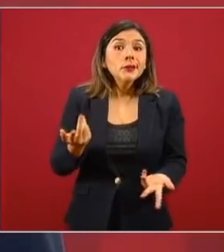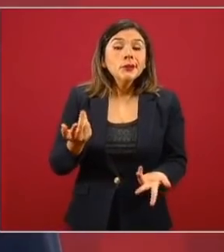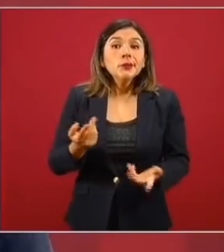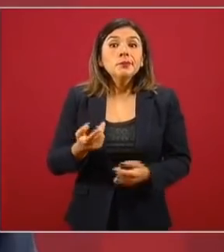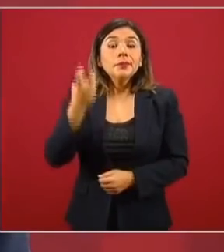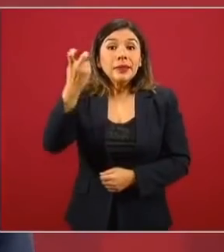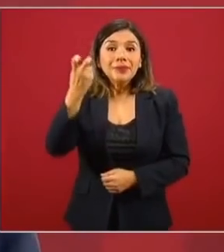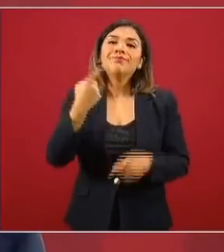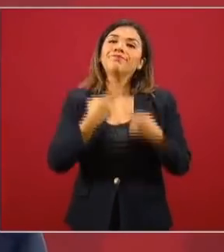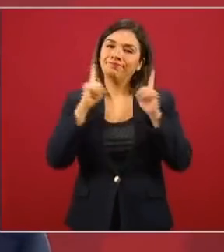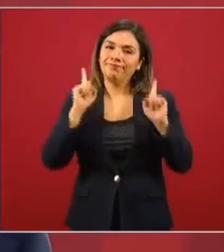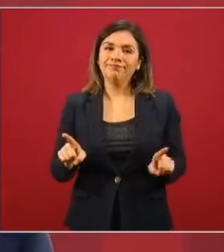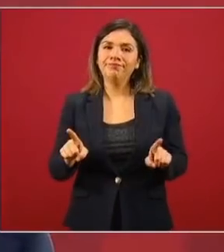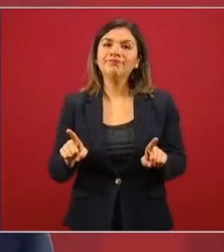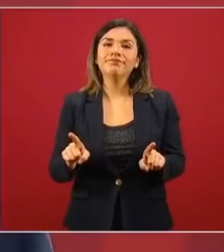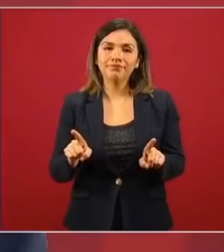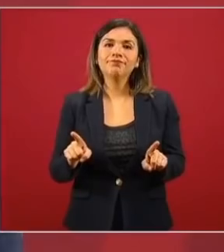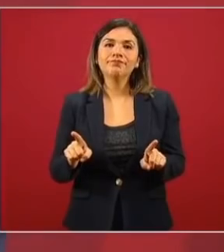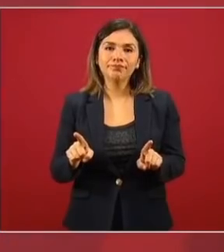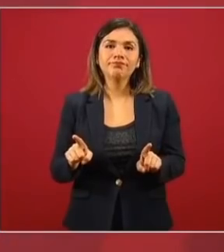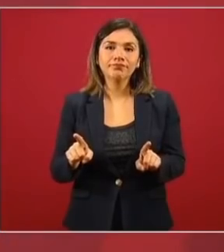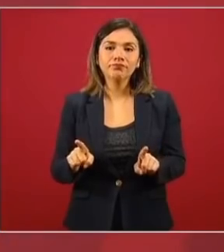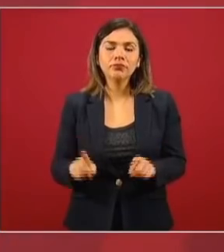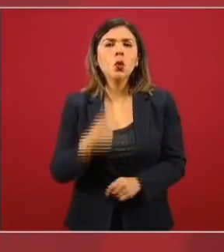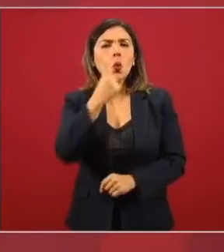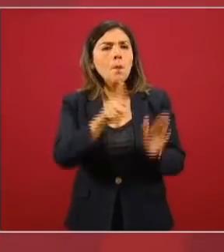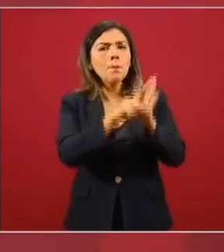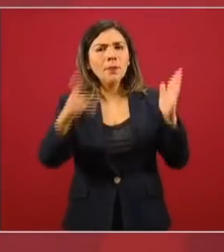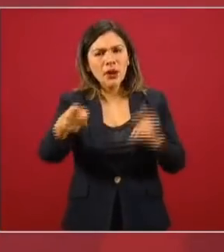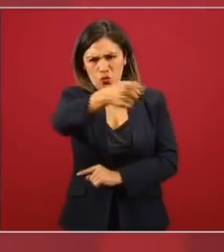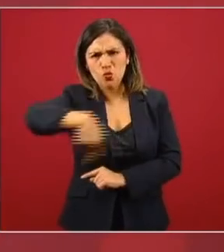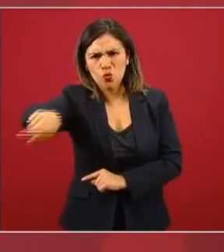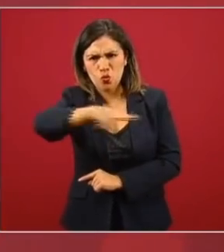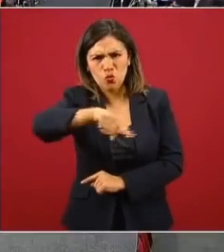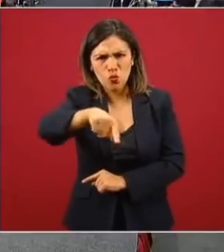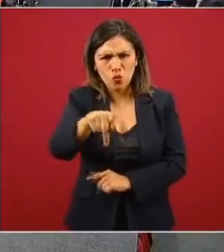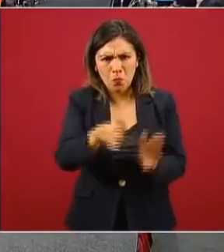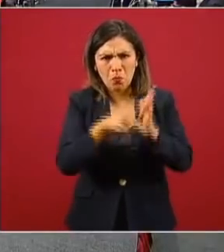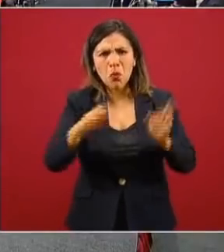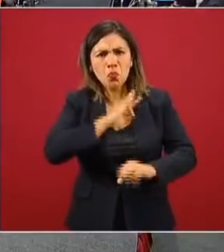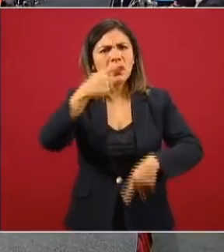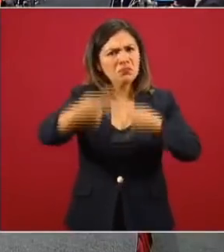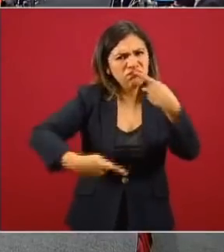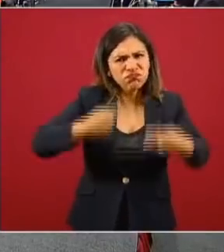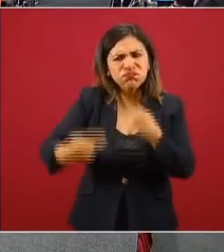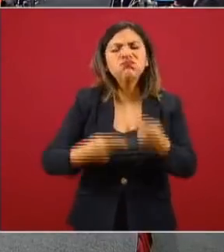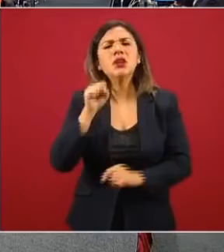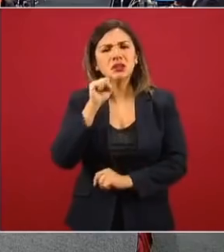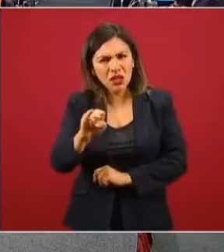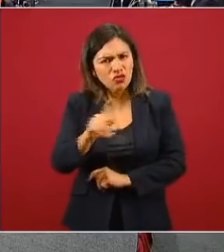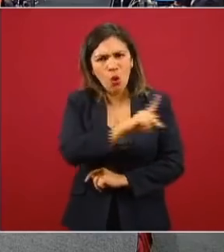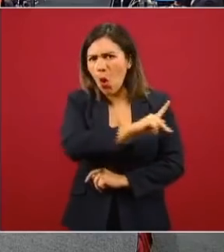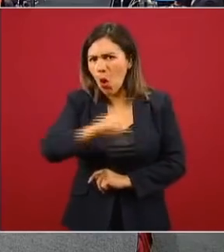ahí es distinto. O sea, un periodista, ustedes pueden cuestionarte a